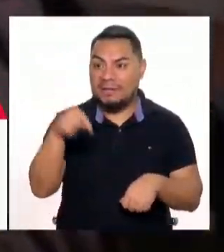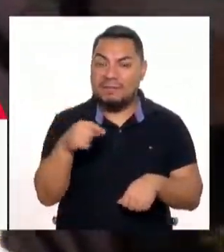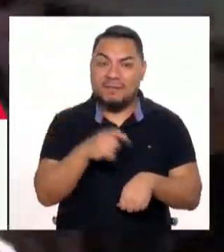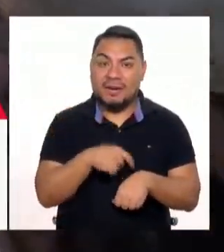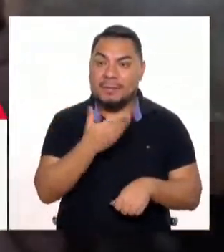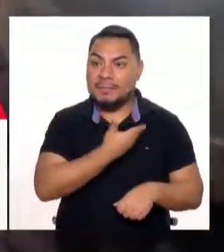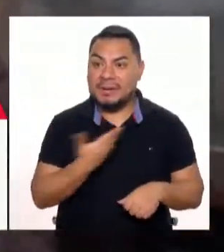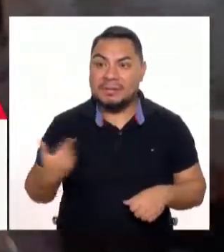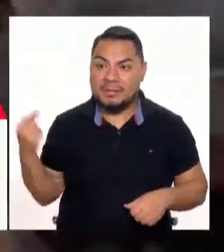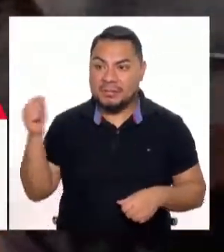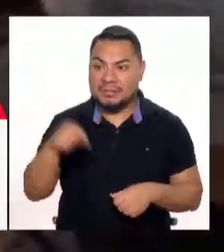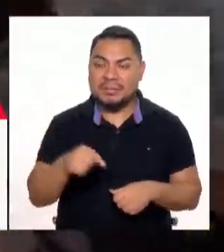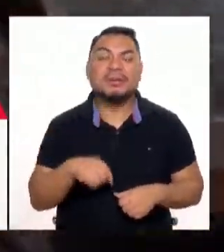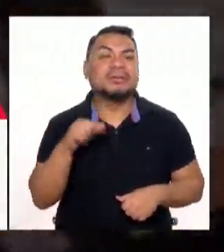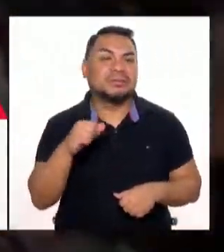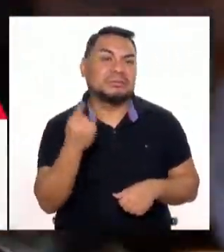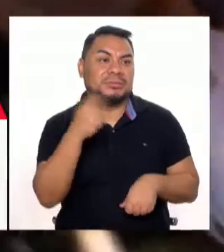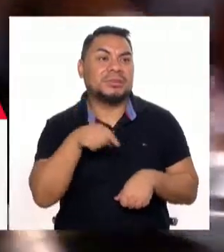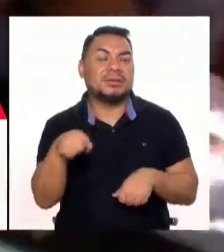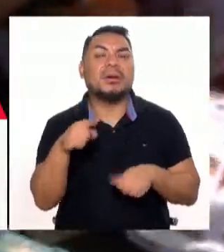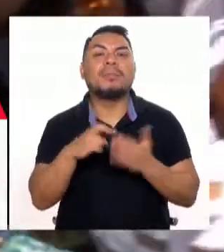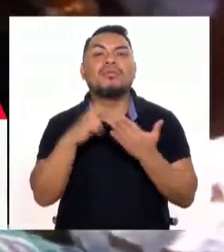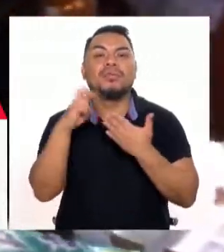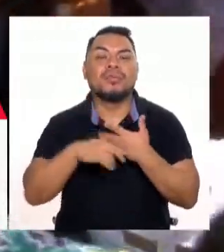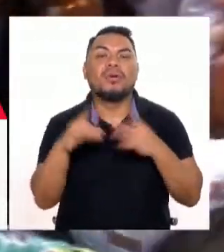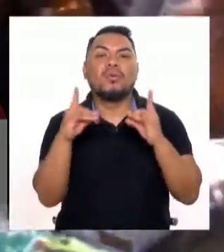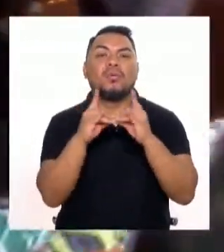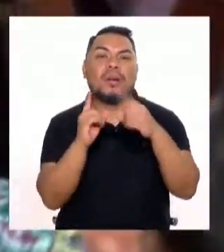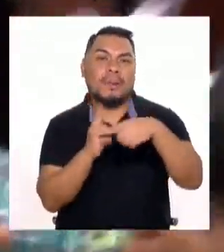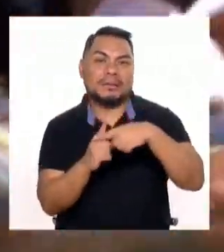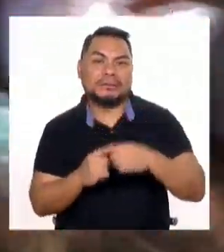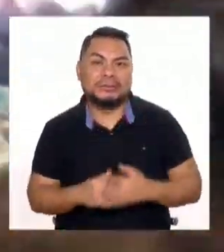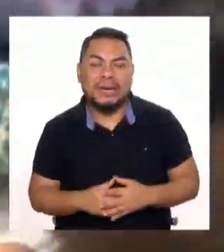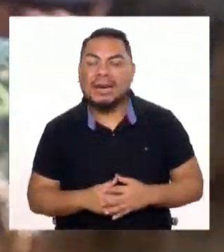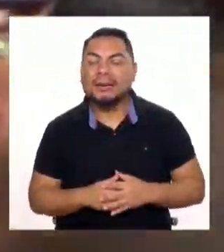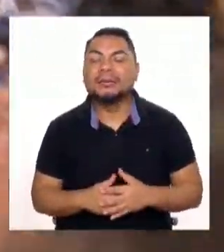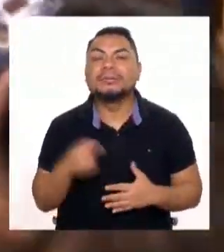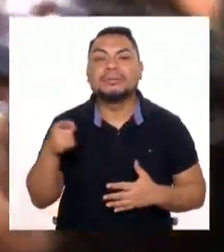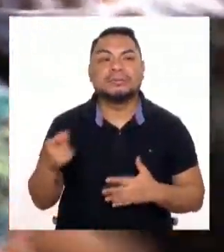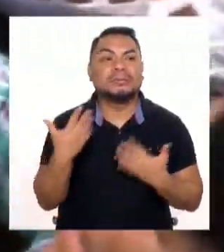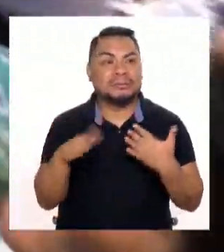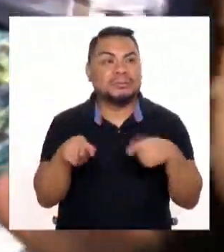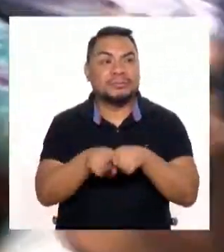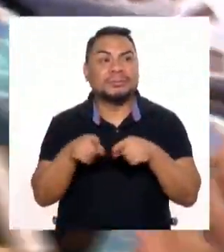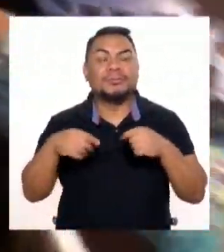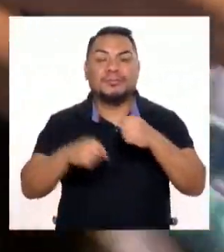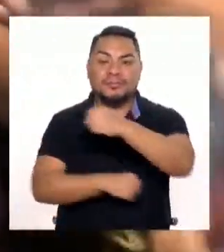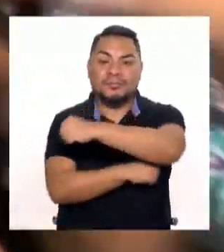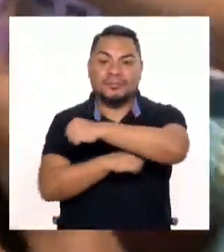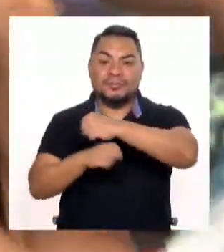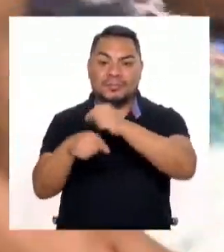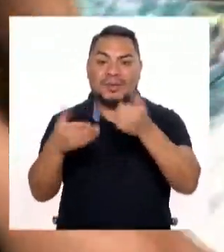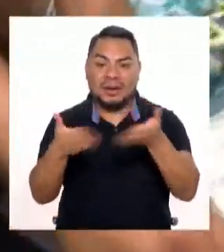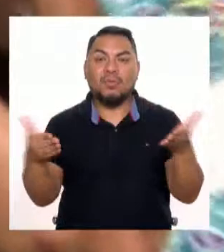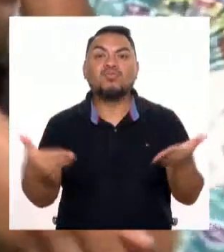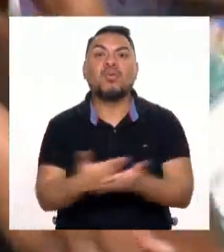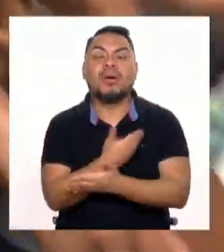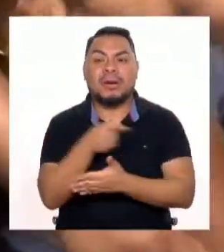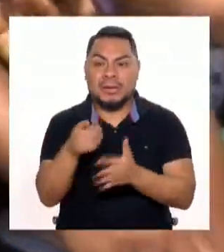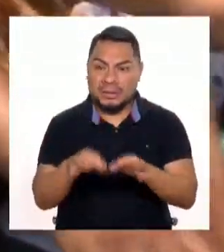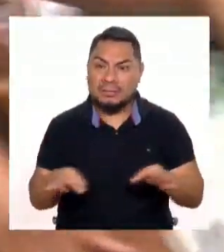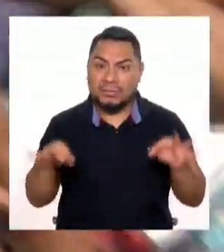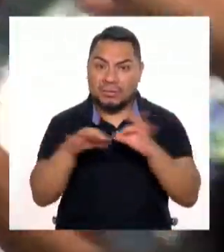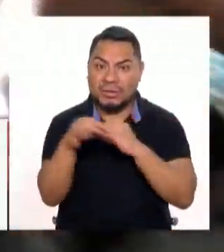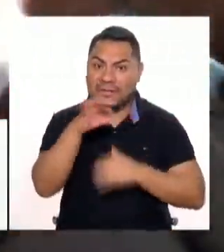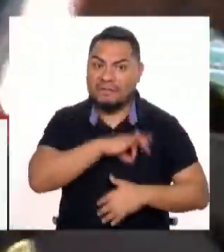sí subamos programa de cuna más sí Ahora el puente que se va a inaugurar qué tan importante cómo les va a